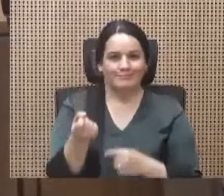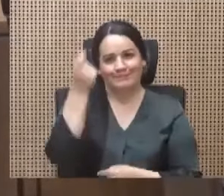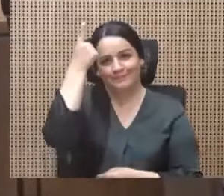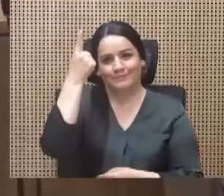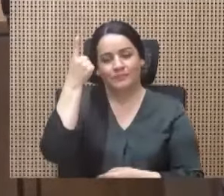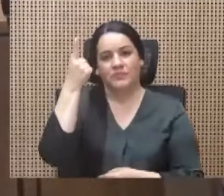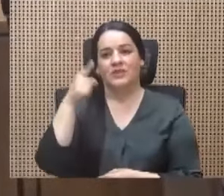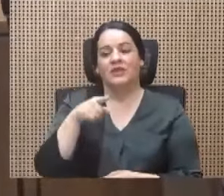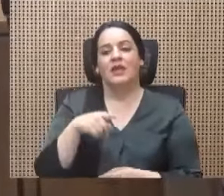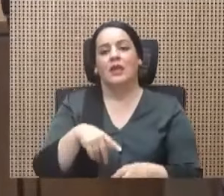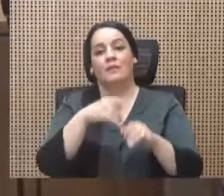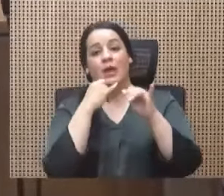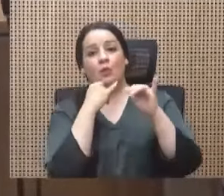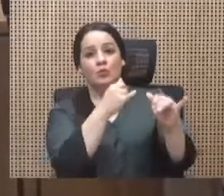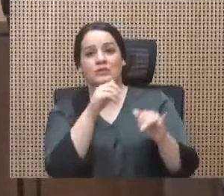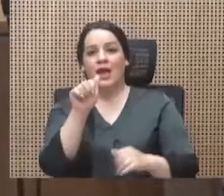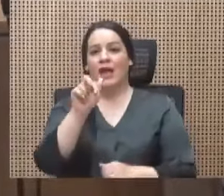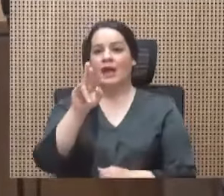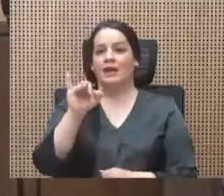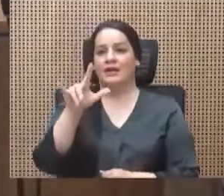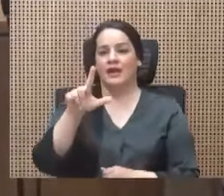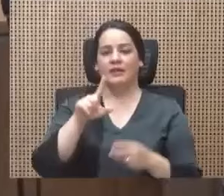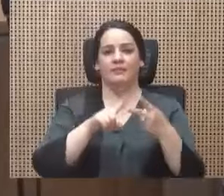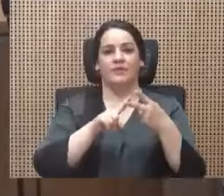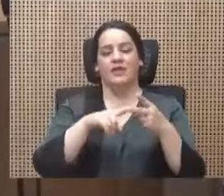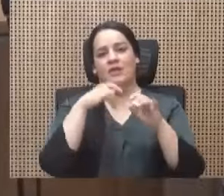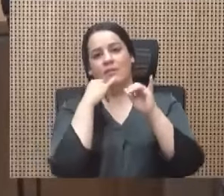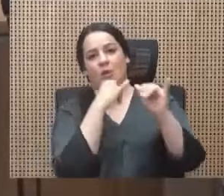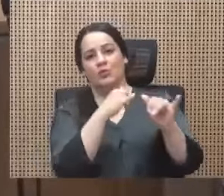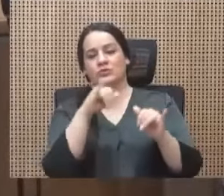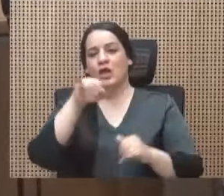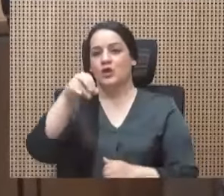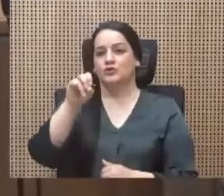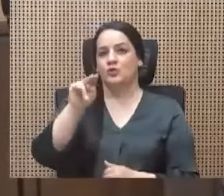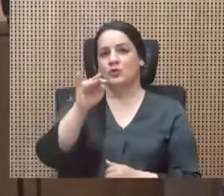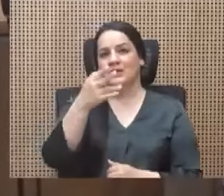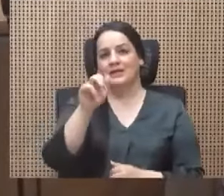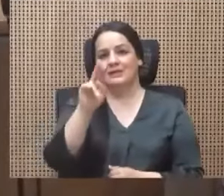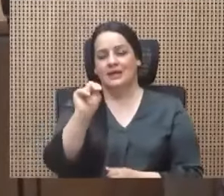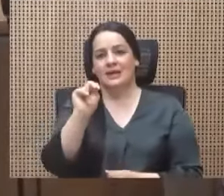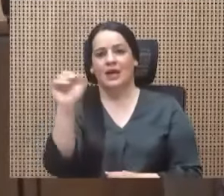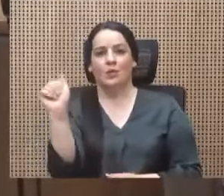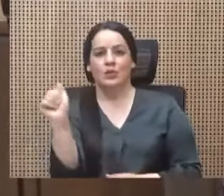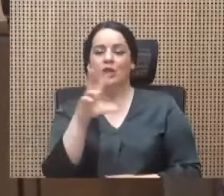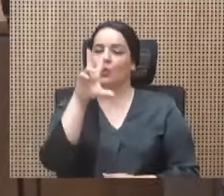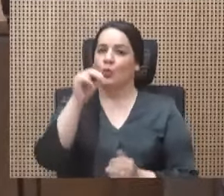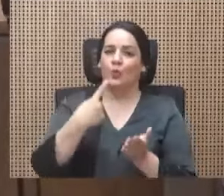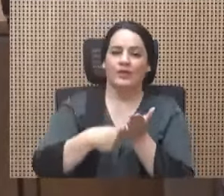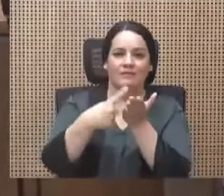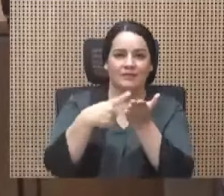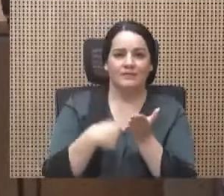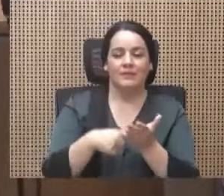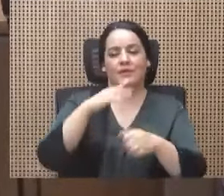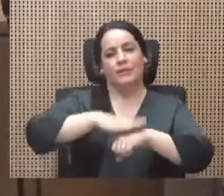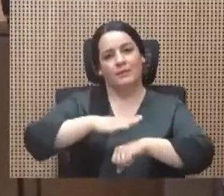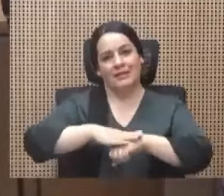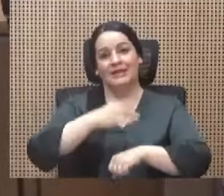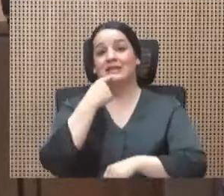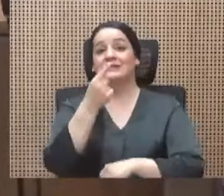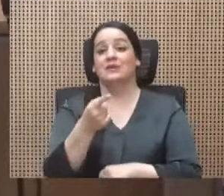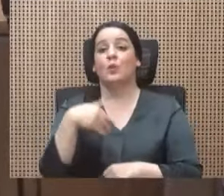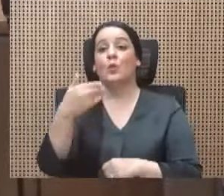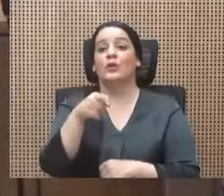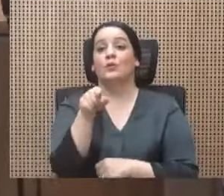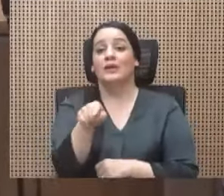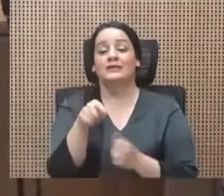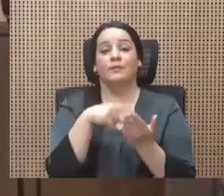Me acusa Ariel y me acusa Jonathan Acuña de no debatir. Permítame decirles que cuando ese proyecto de